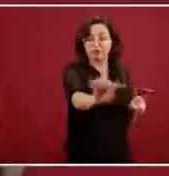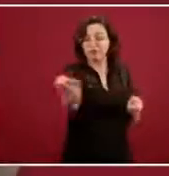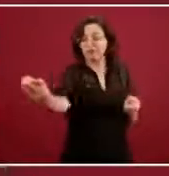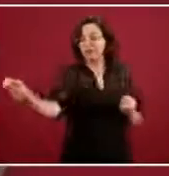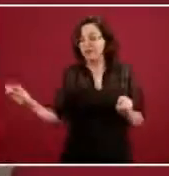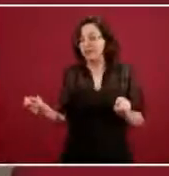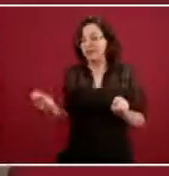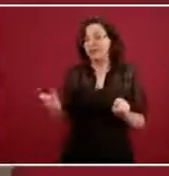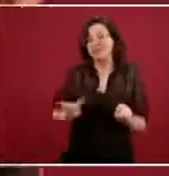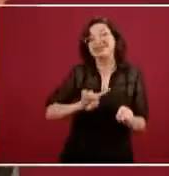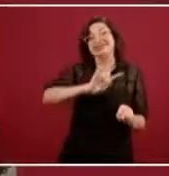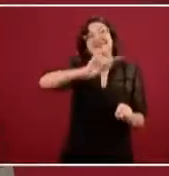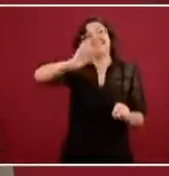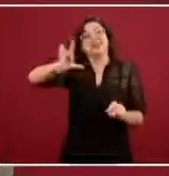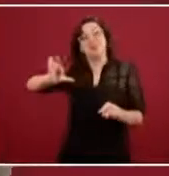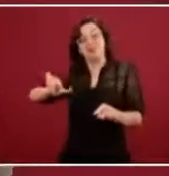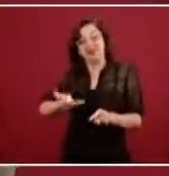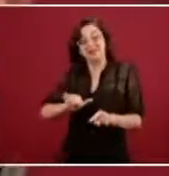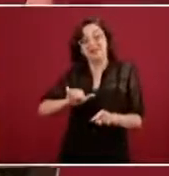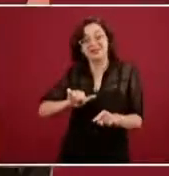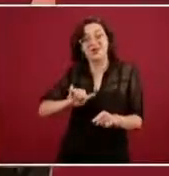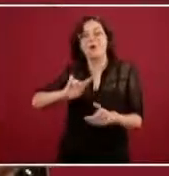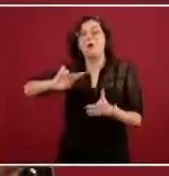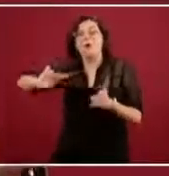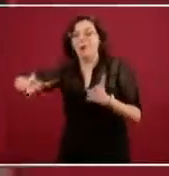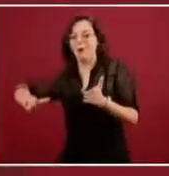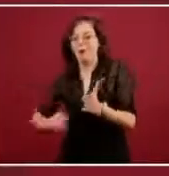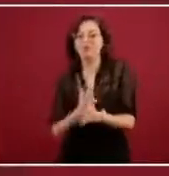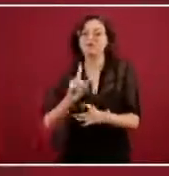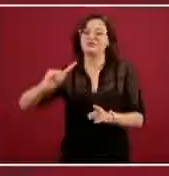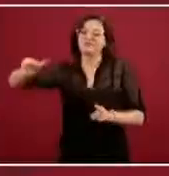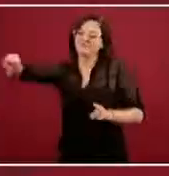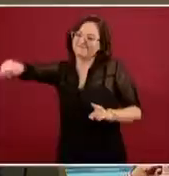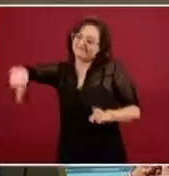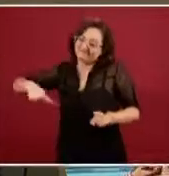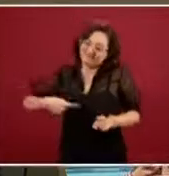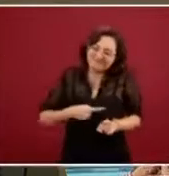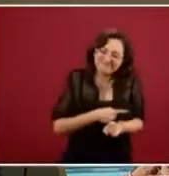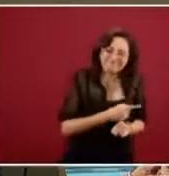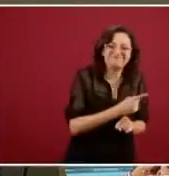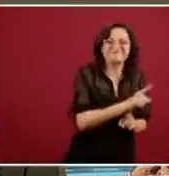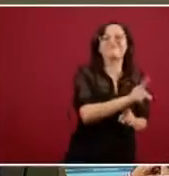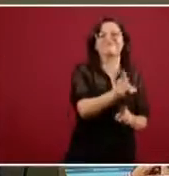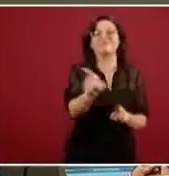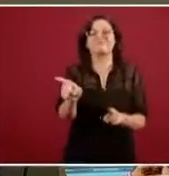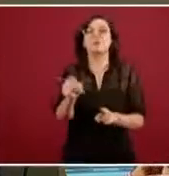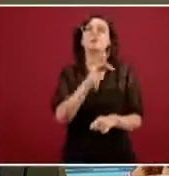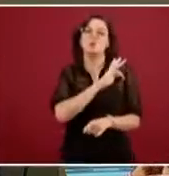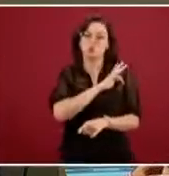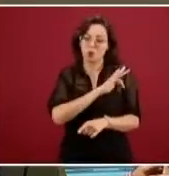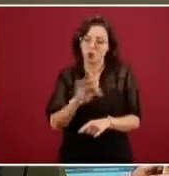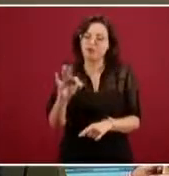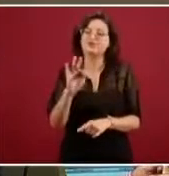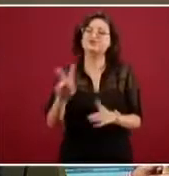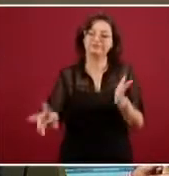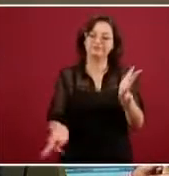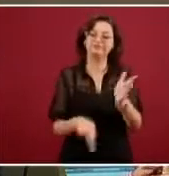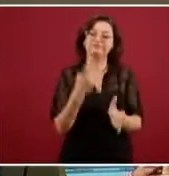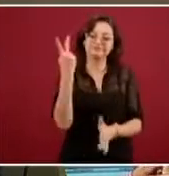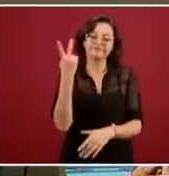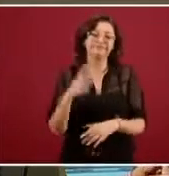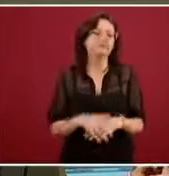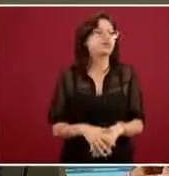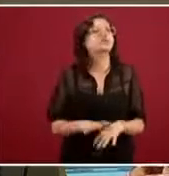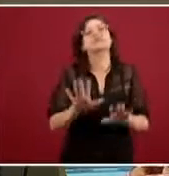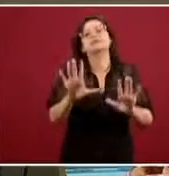de las siguientes semanas o meses pudiera reintroducirse desde otra localidad. Inventémonos un